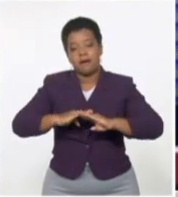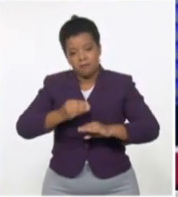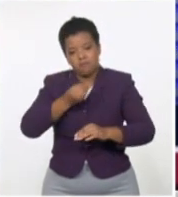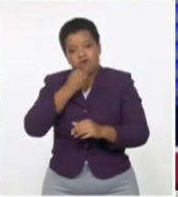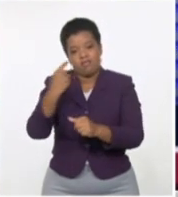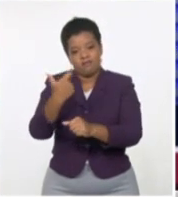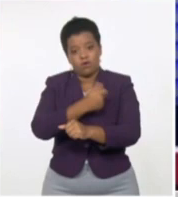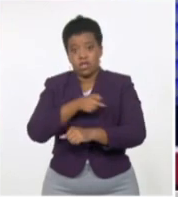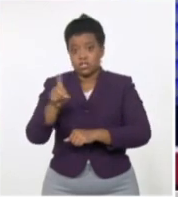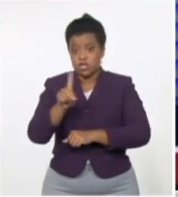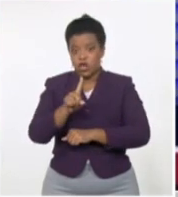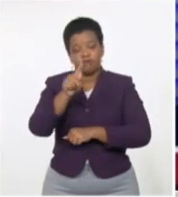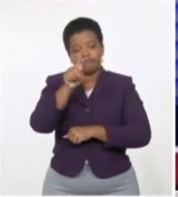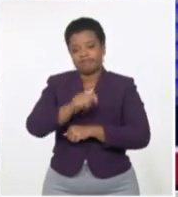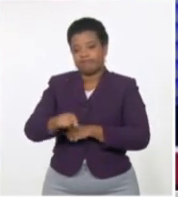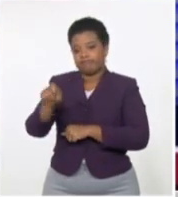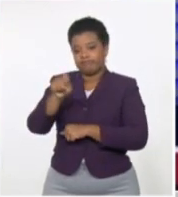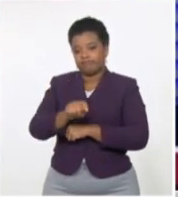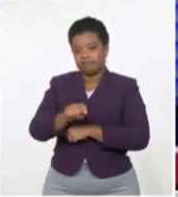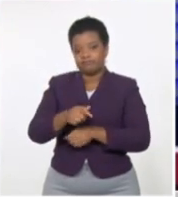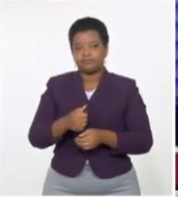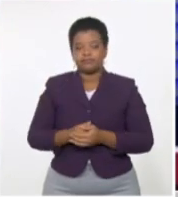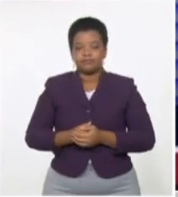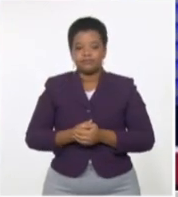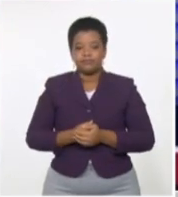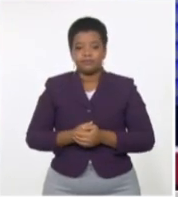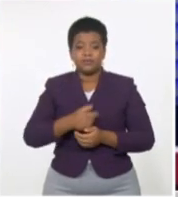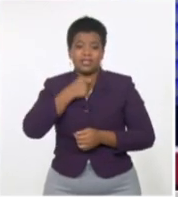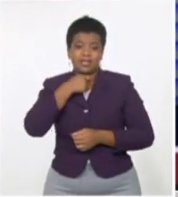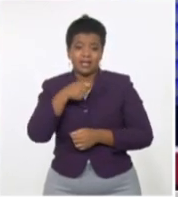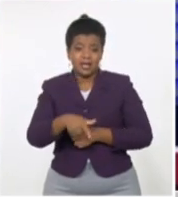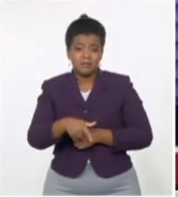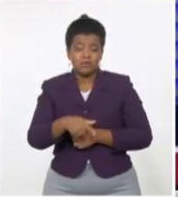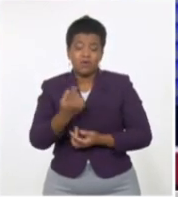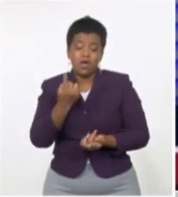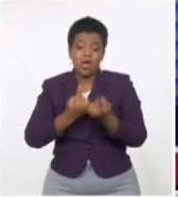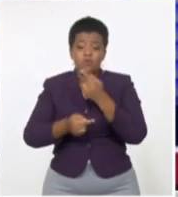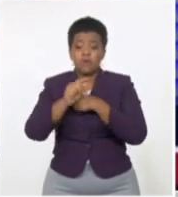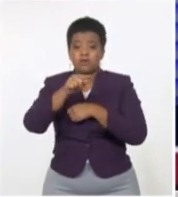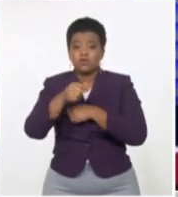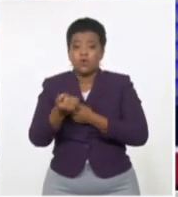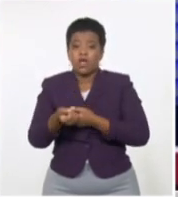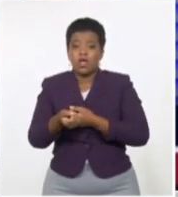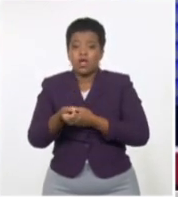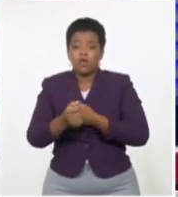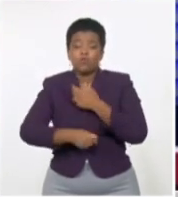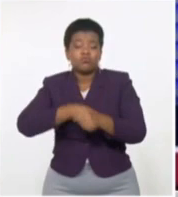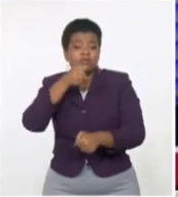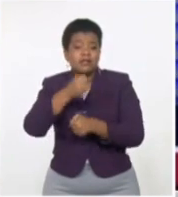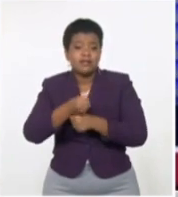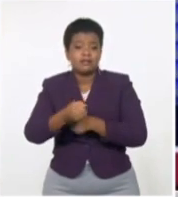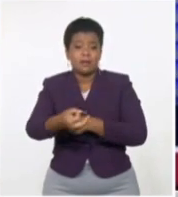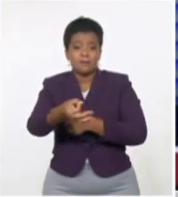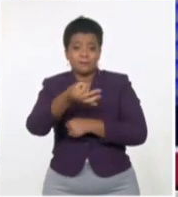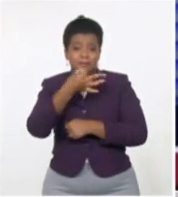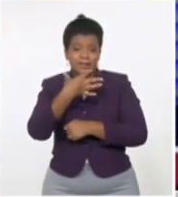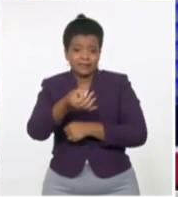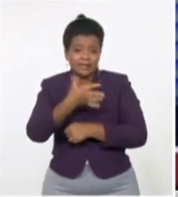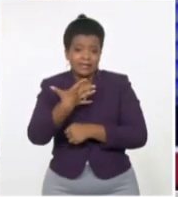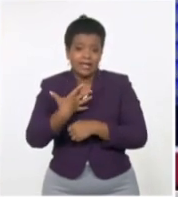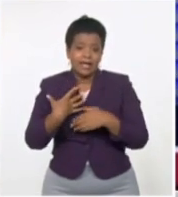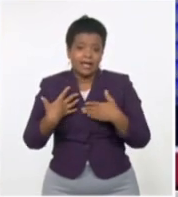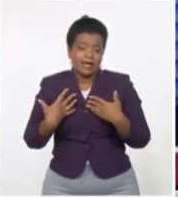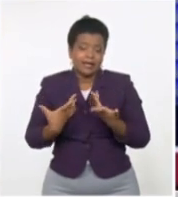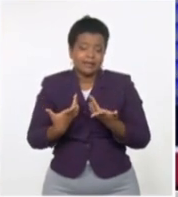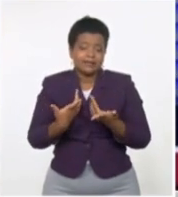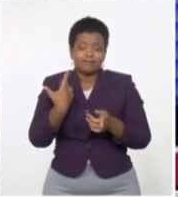uso de citostáticos, de medicamentos inmunodepresores, esteroides,